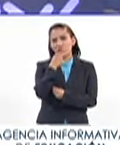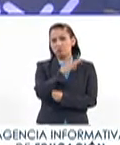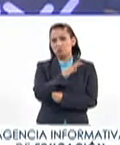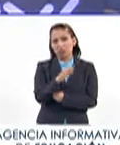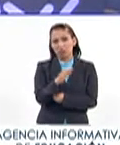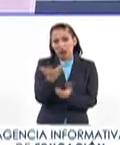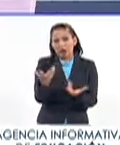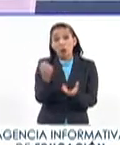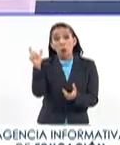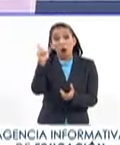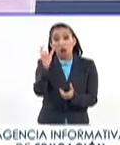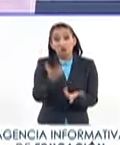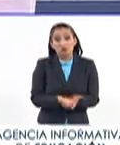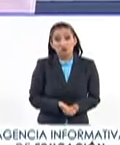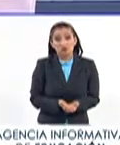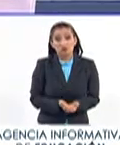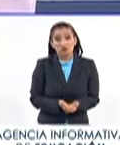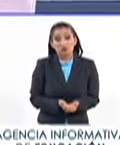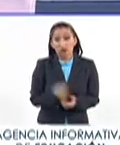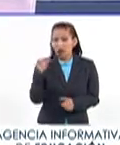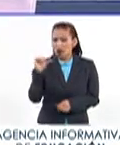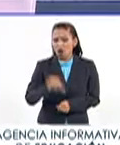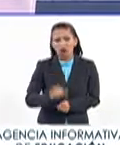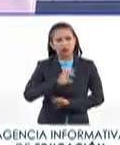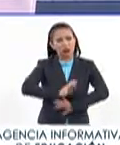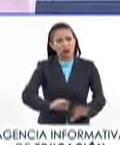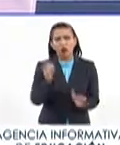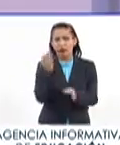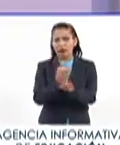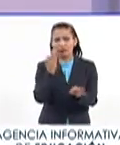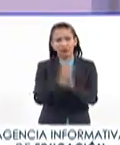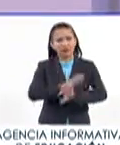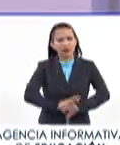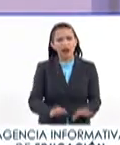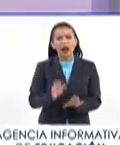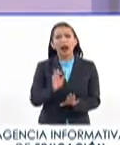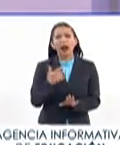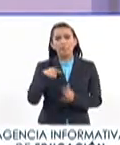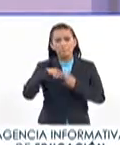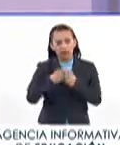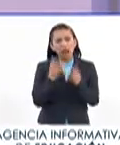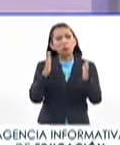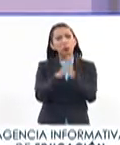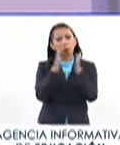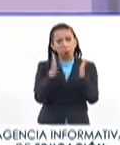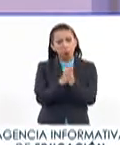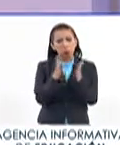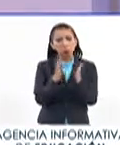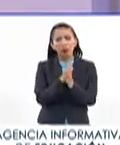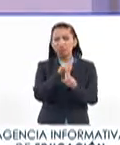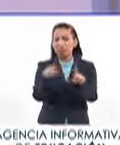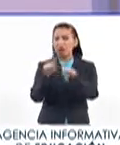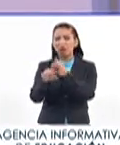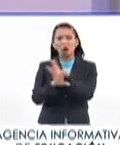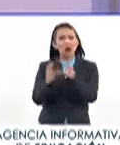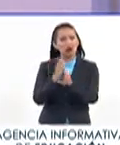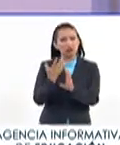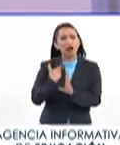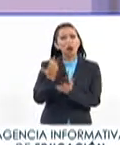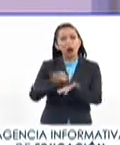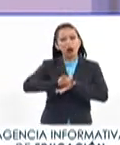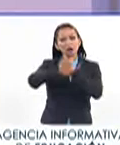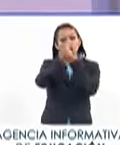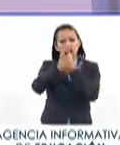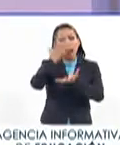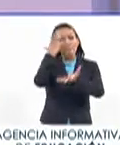pueden hacerlo. ¿Cuándo? Dice, desde ahorita ya podemos empezar a participar en muchas cosas que nos van a